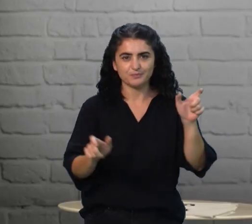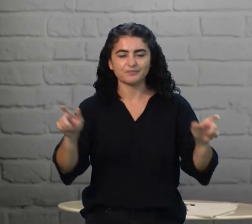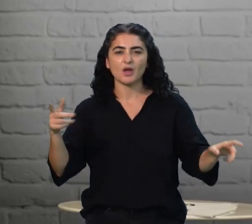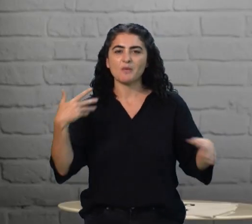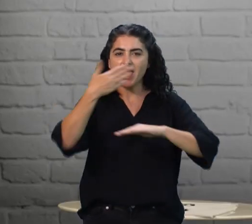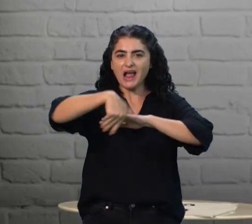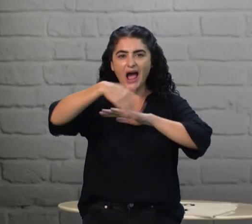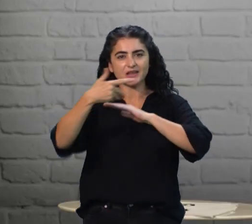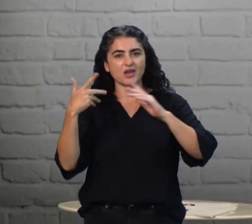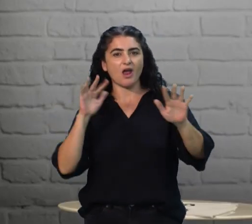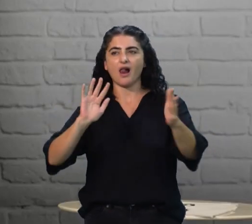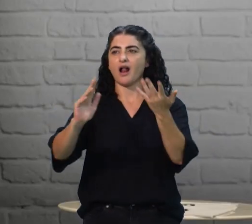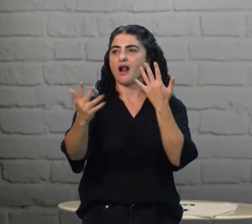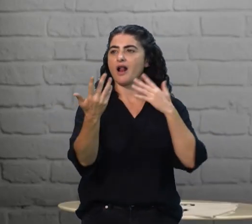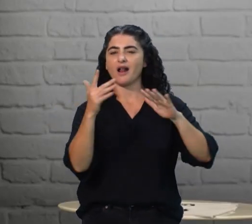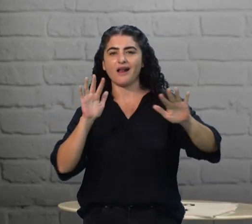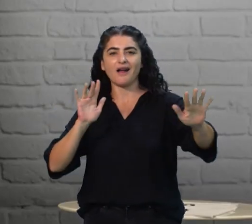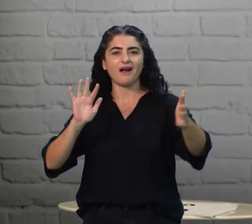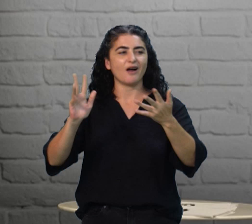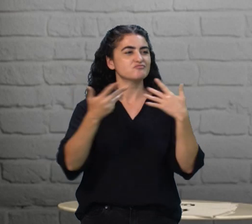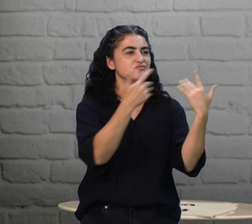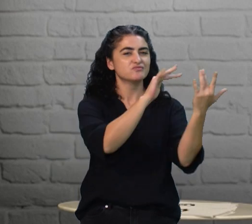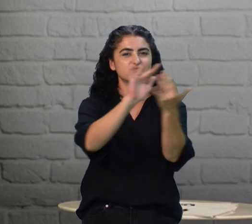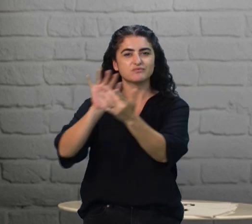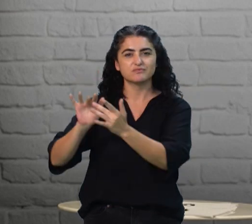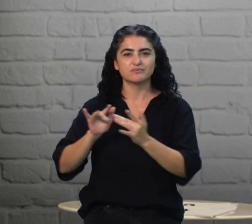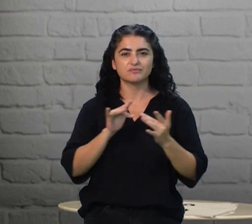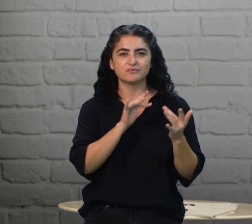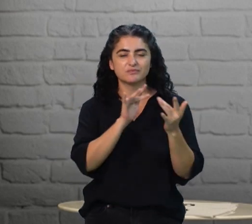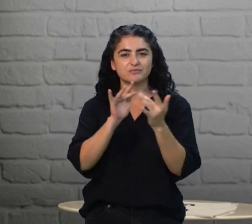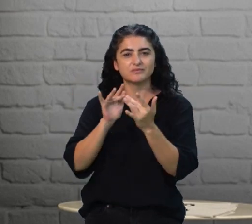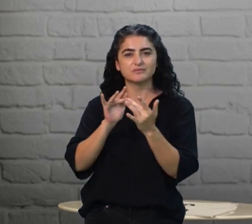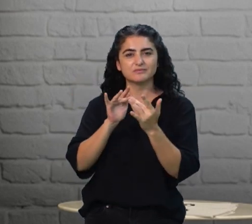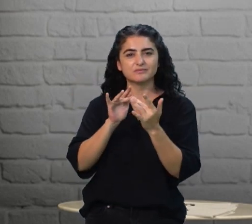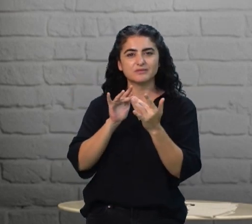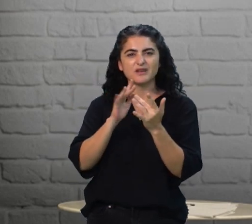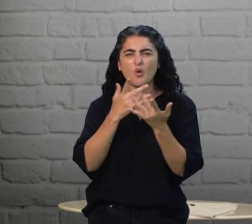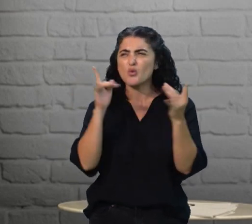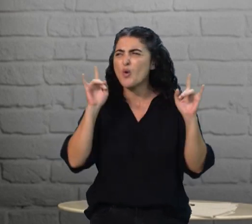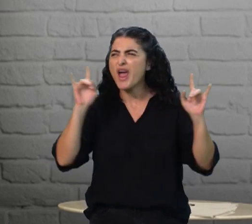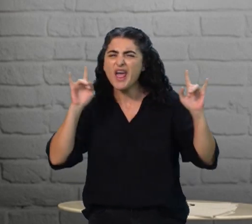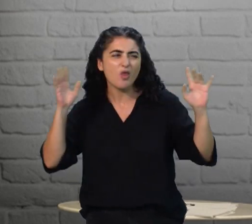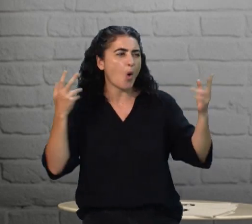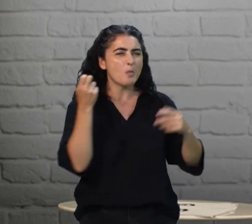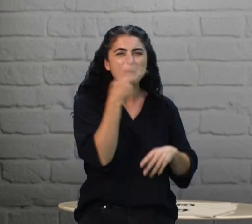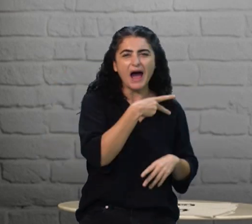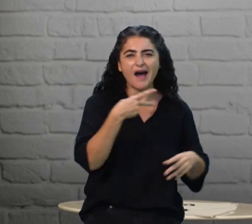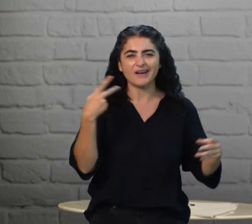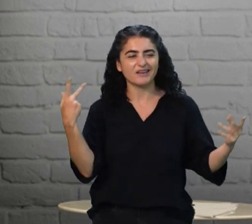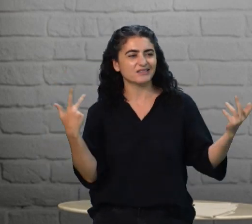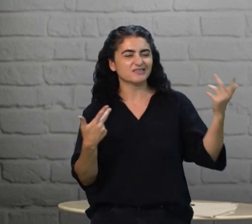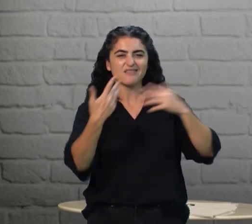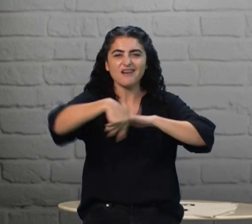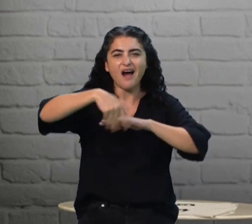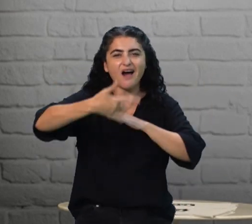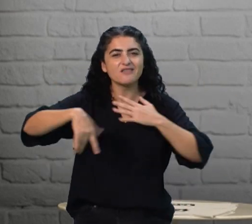calle el el interaccionar el el que haya ruido en los bares en la calle el